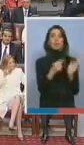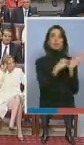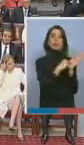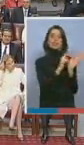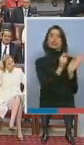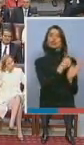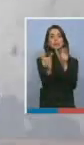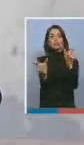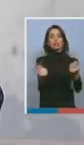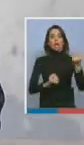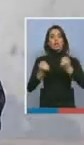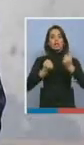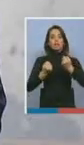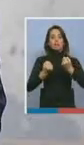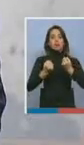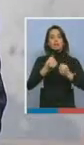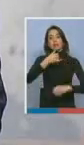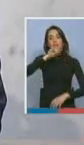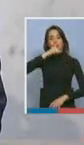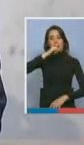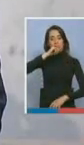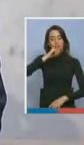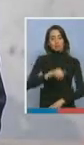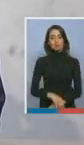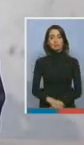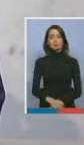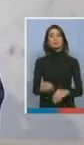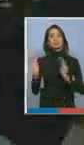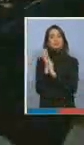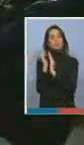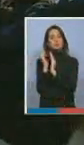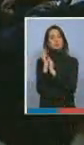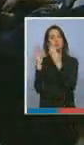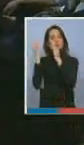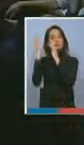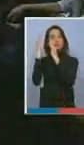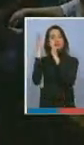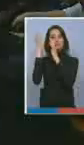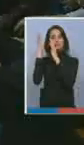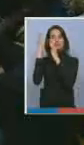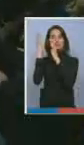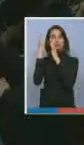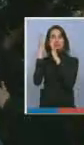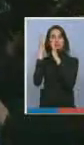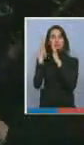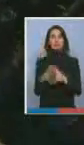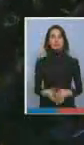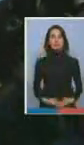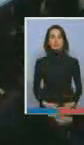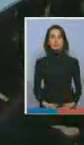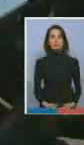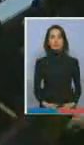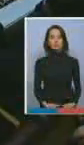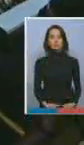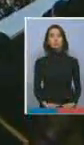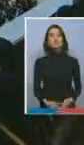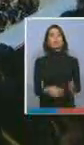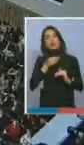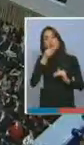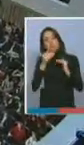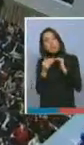Claro y concreto fue el momento de confirmar algo que se especulaba en la antesala del discurso: la entrega de un bono para paliar el alza de los